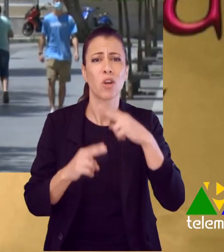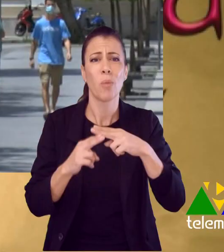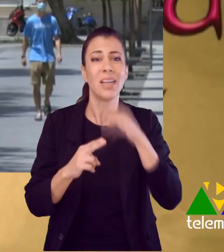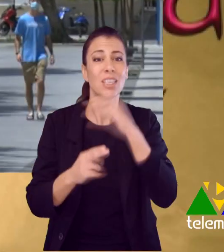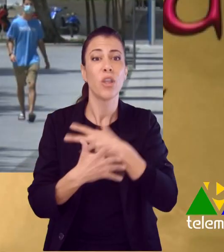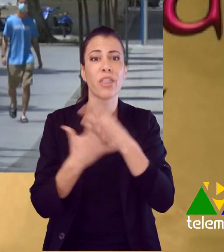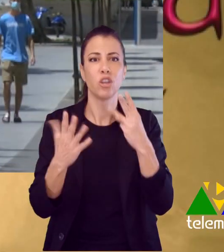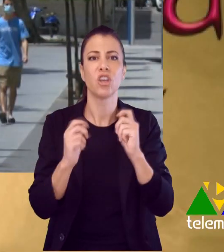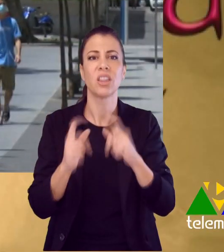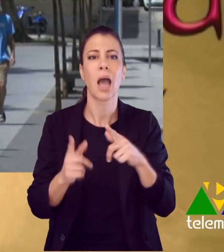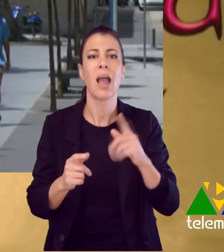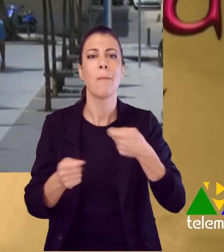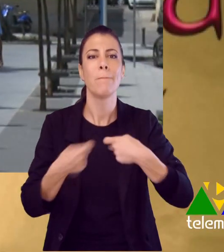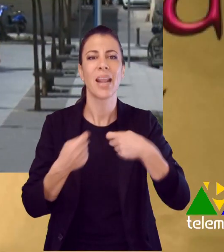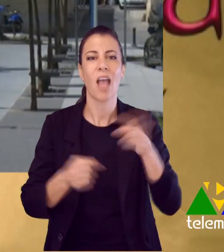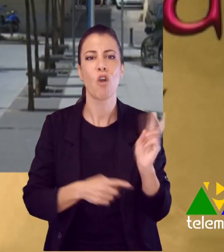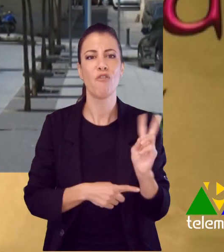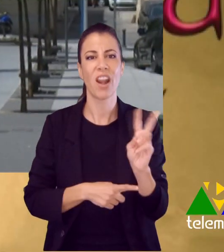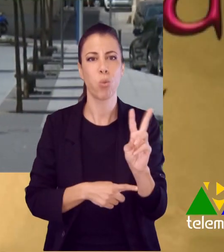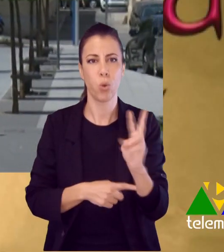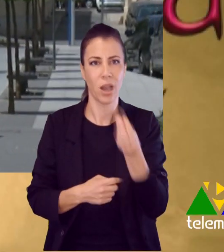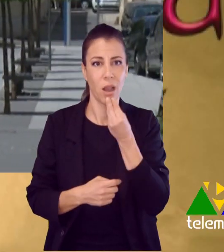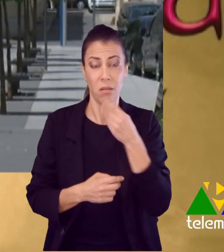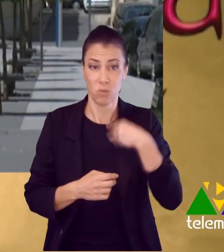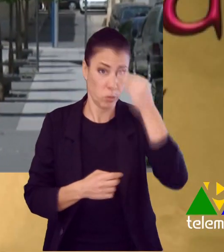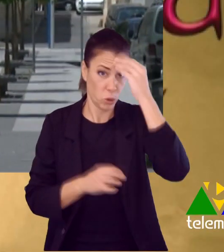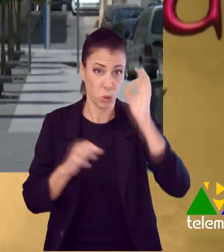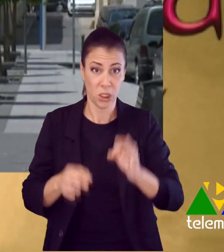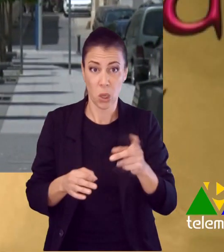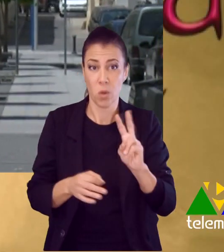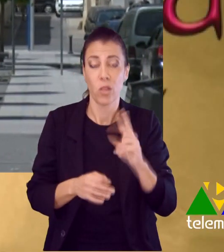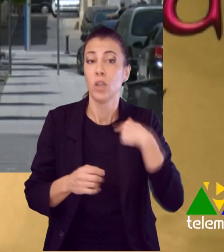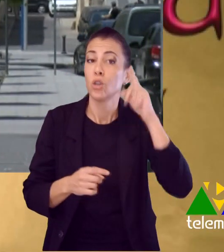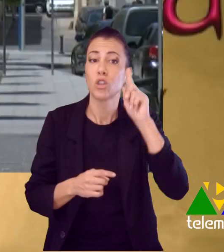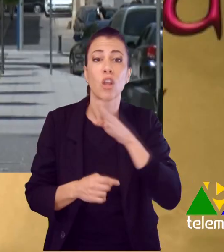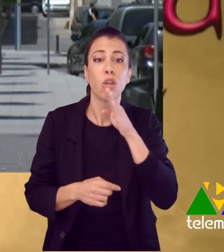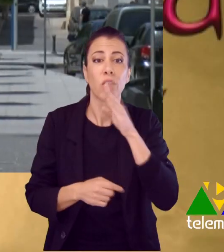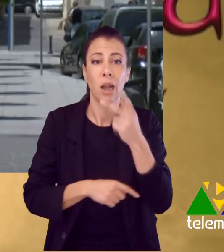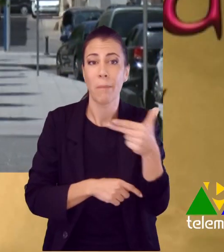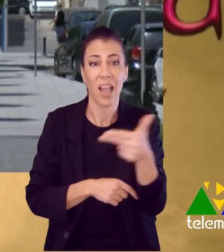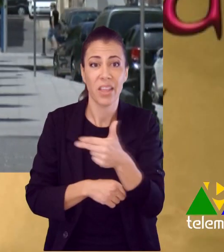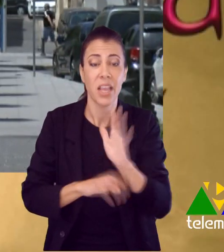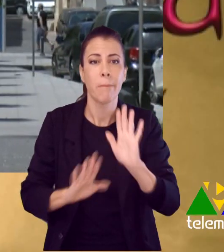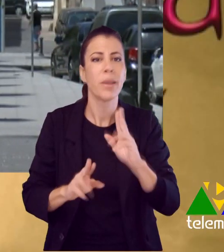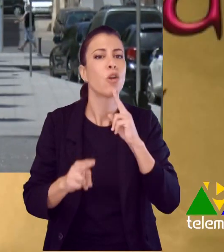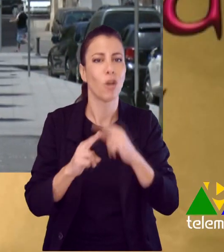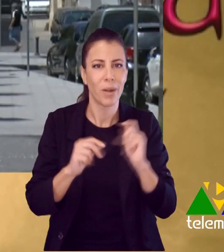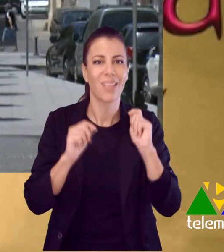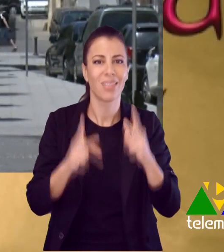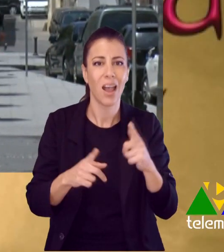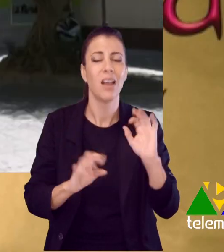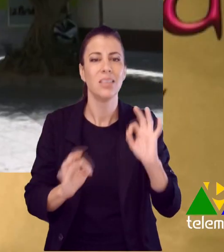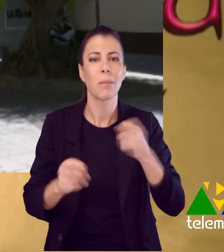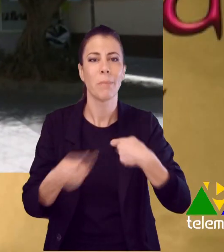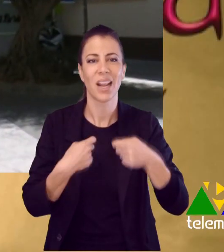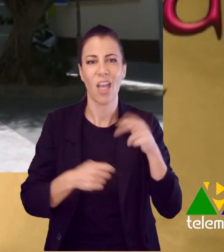siglo XVIII, ¿no? Seguramente porque se vendían verduras, no sé dónde estaría la pescadería, pero se le conocía con el nombre de mercado de las verduras.